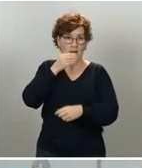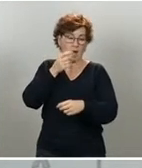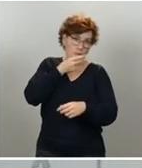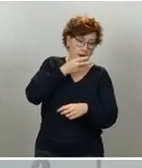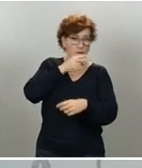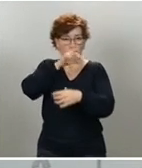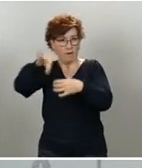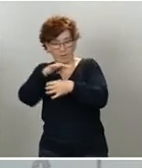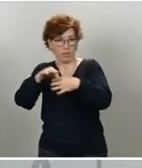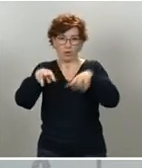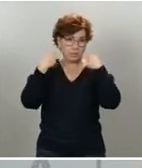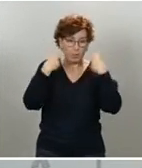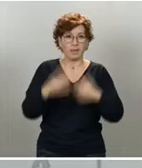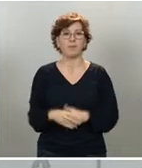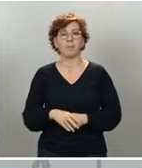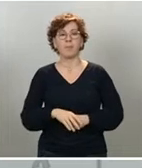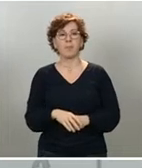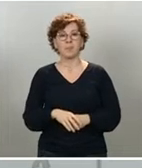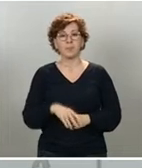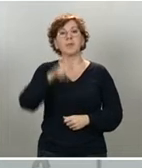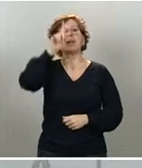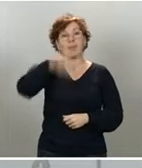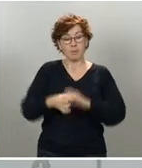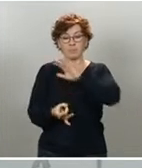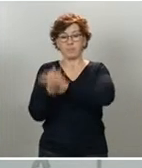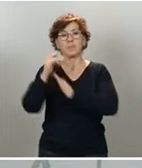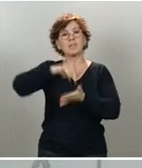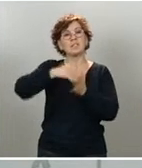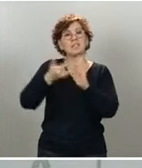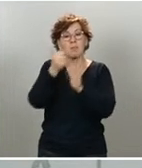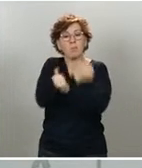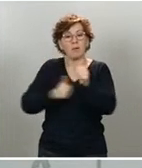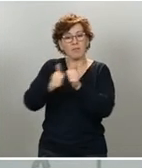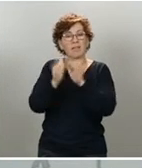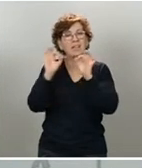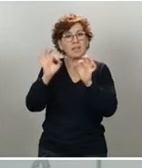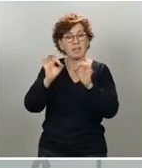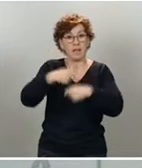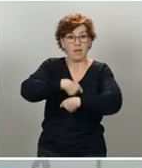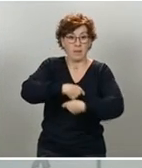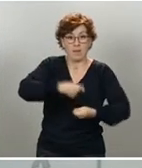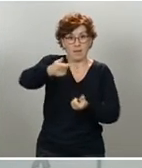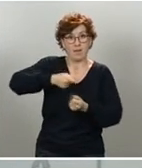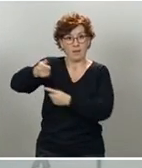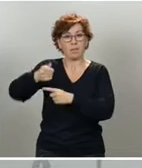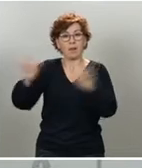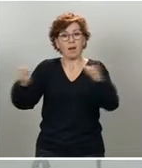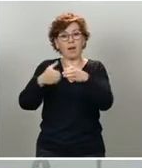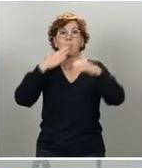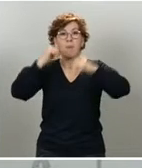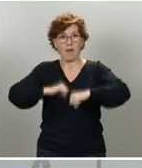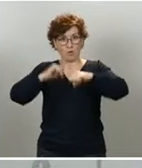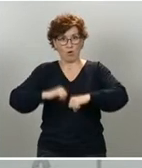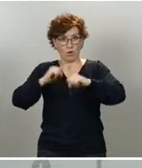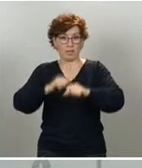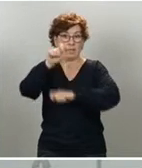establecer un sistema preferente de reparto para nuestros mayores, para aquellos colectivos vulnerables a la enfermedad o